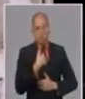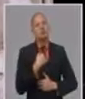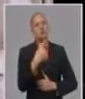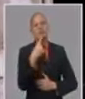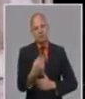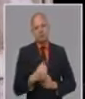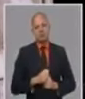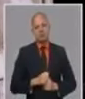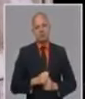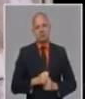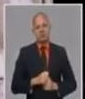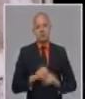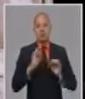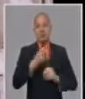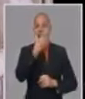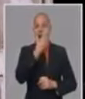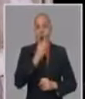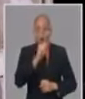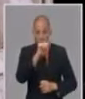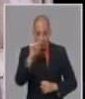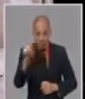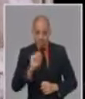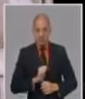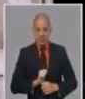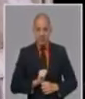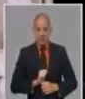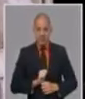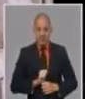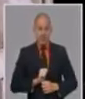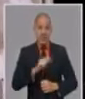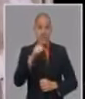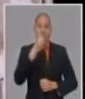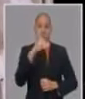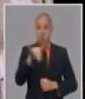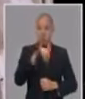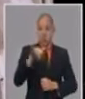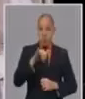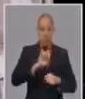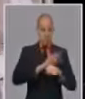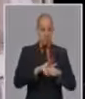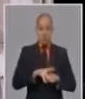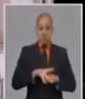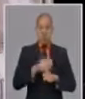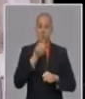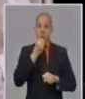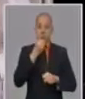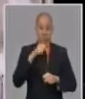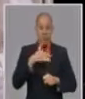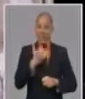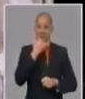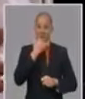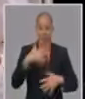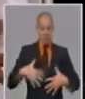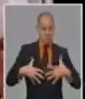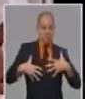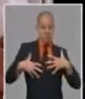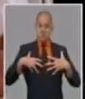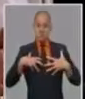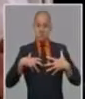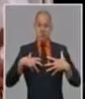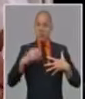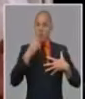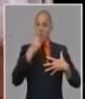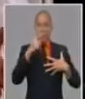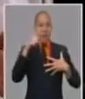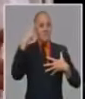jóvenes que pueden también desarrollar este tipo de complicaciones, que creen que la COVID es un asunto